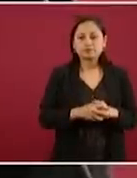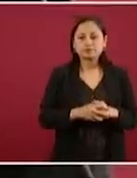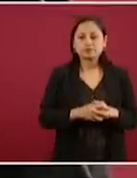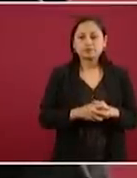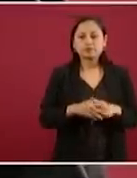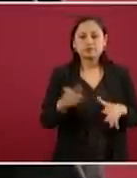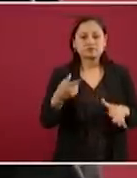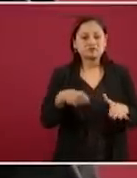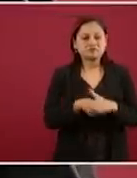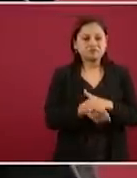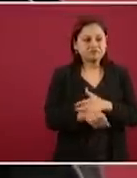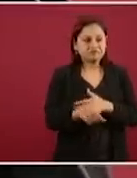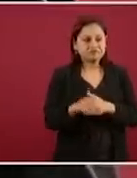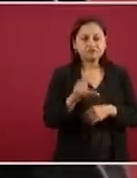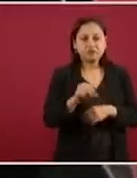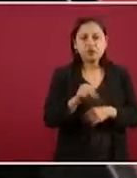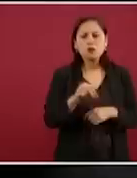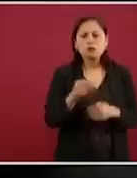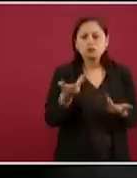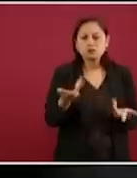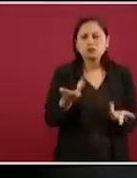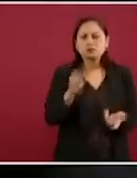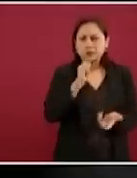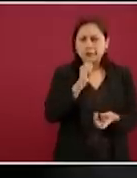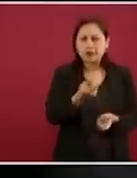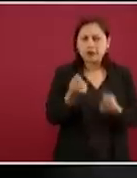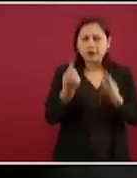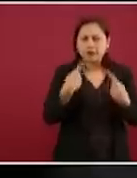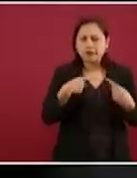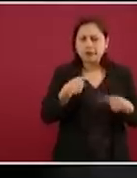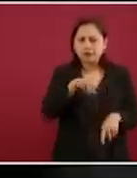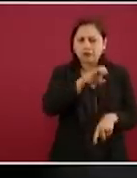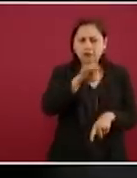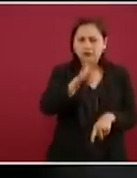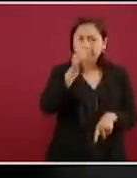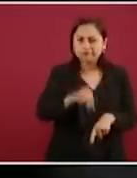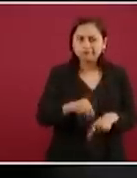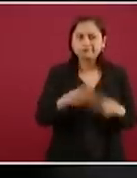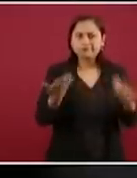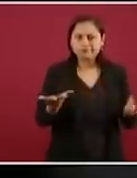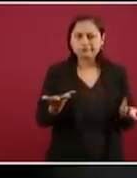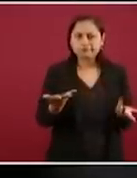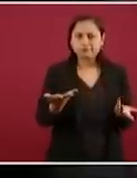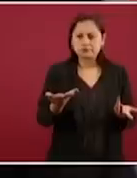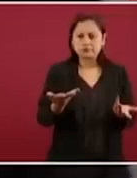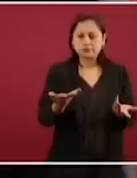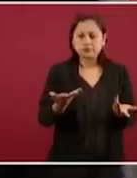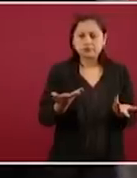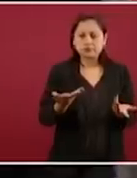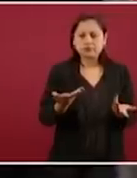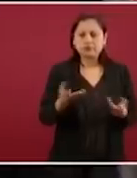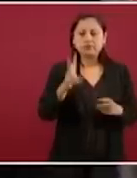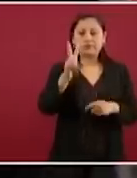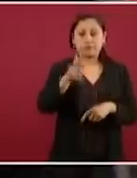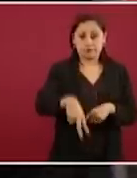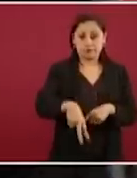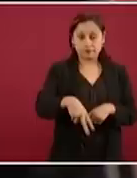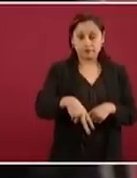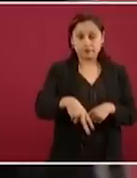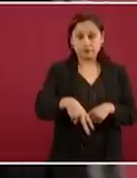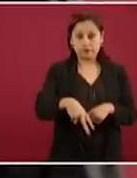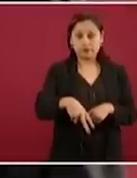medrando y también engañando, porque que se sepa, ya no funciona